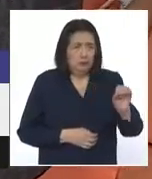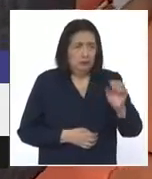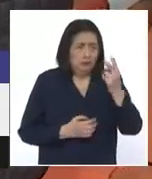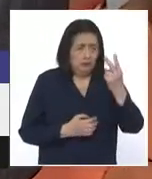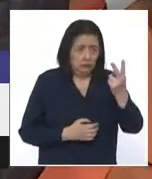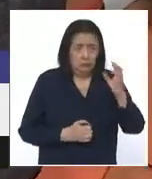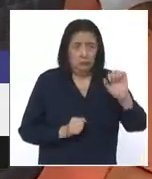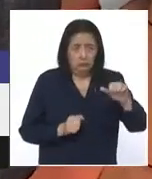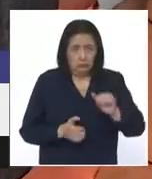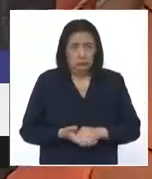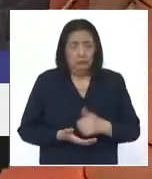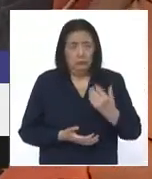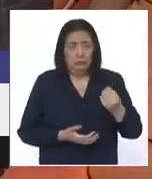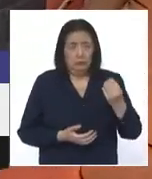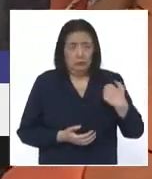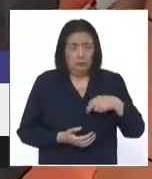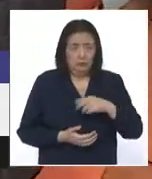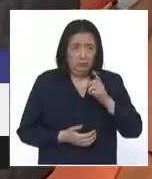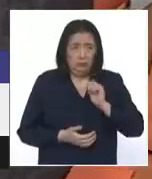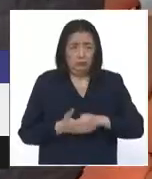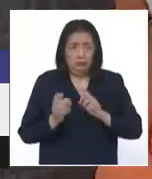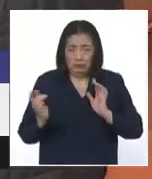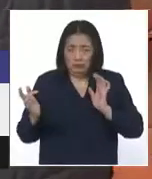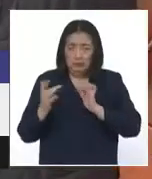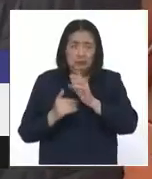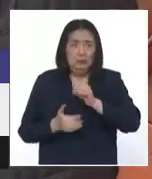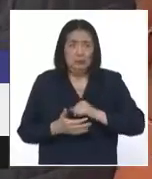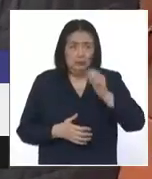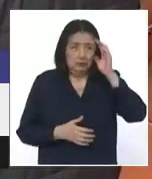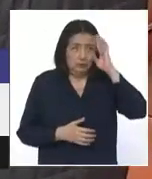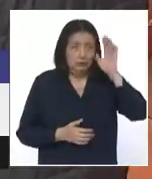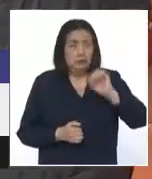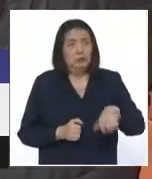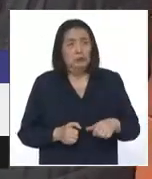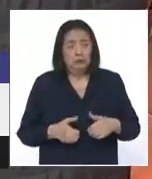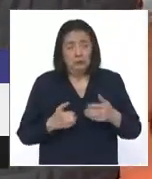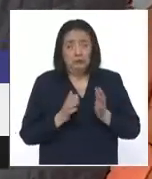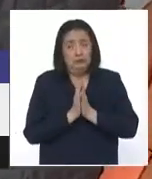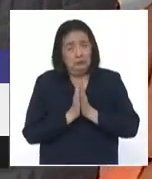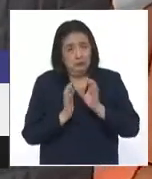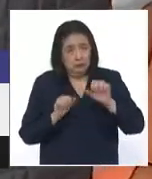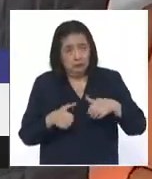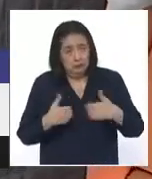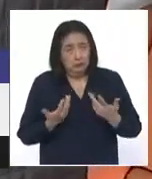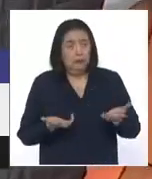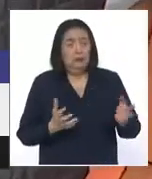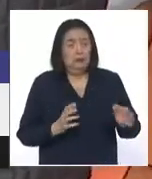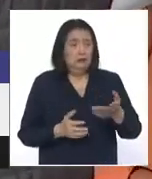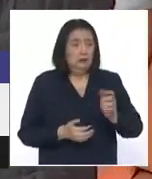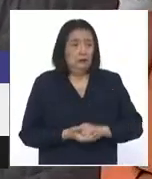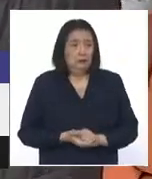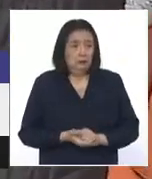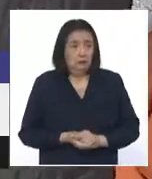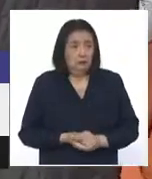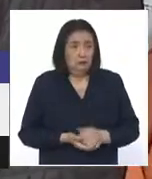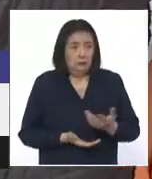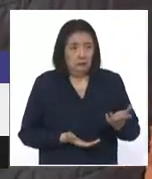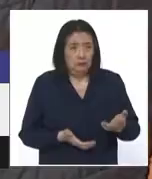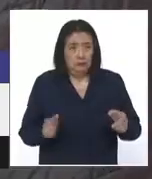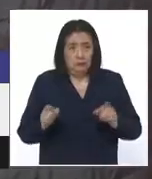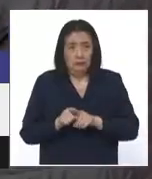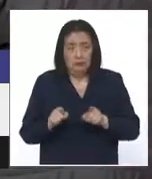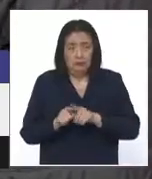940-203-302, porque estamos sirviendo de nexo con la Policía Nacional para que por favor pueda hacer algo, porque